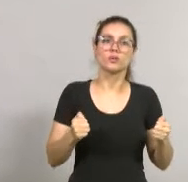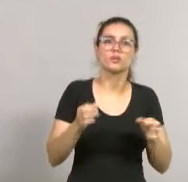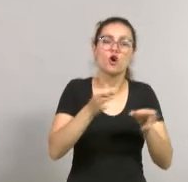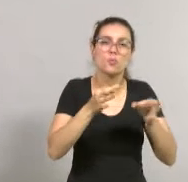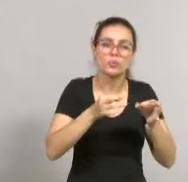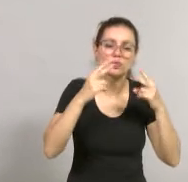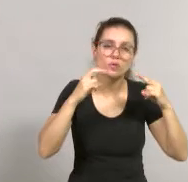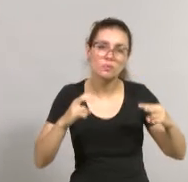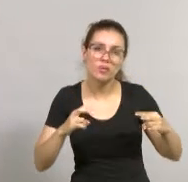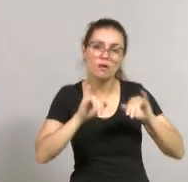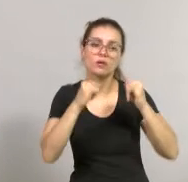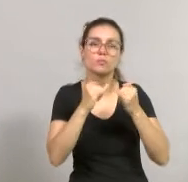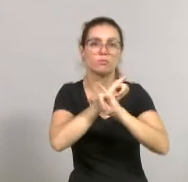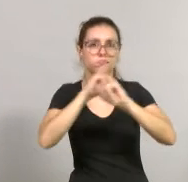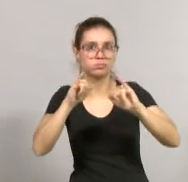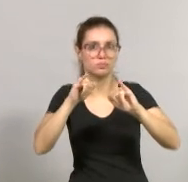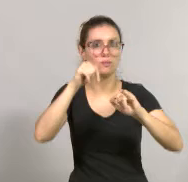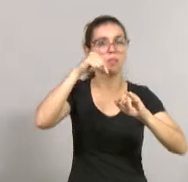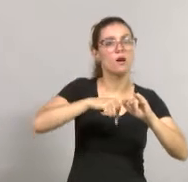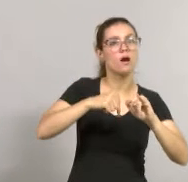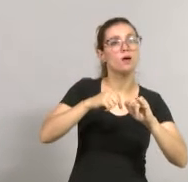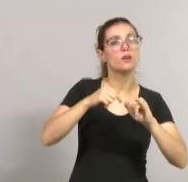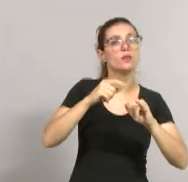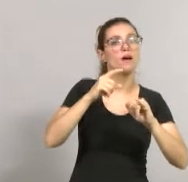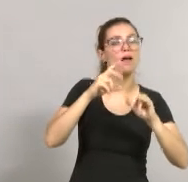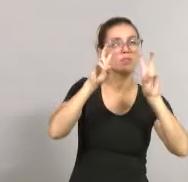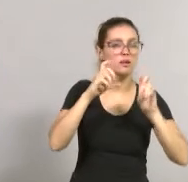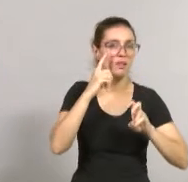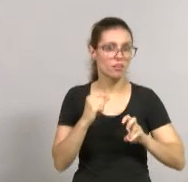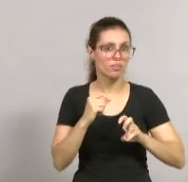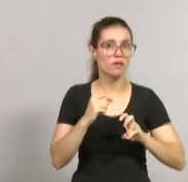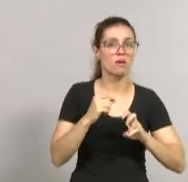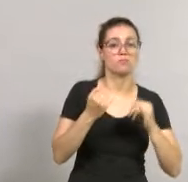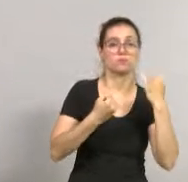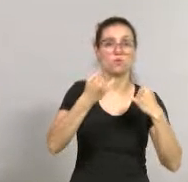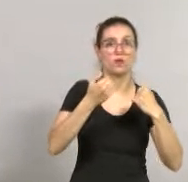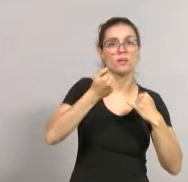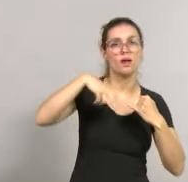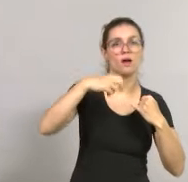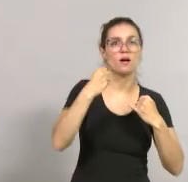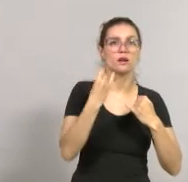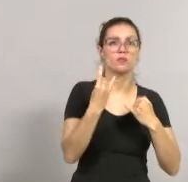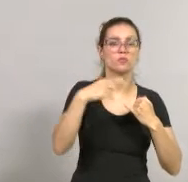de sus resultados. Sobre este tema nos habla en la columna del día la licenciada Vanina Annunziata.